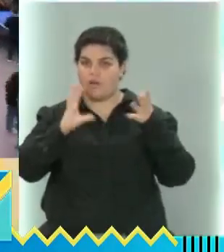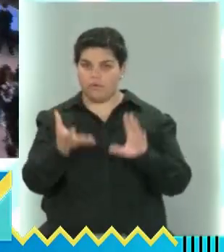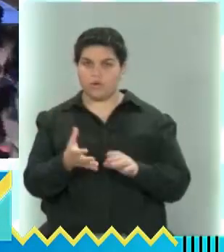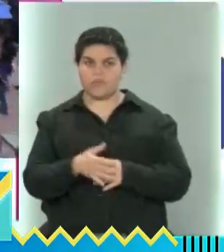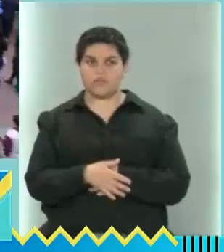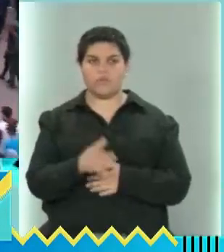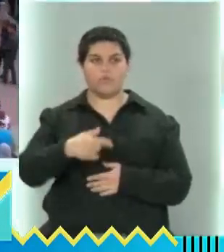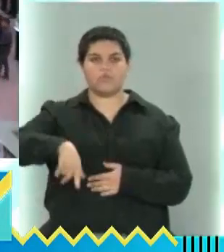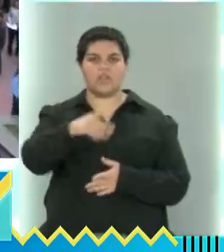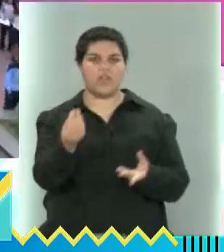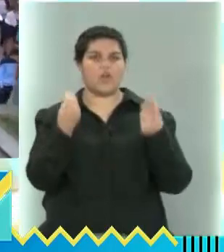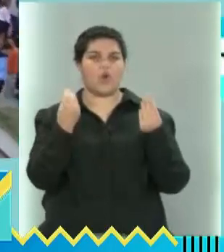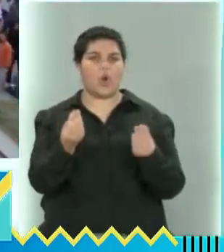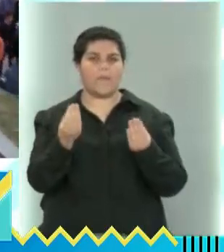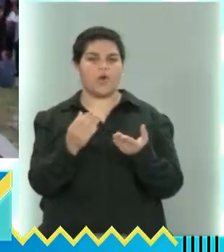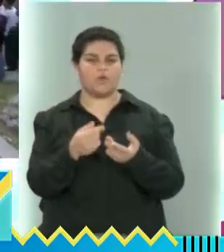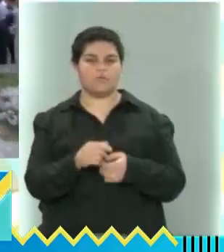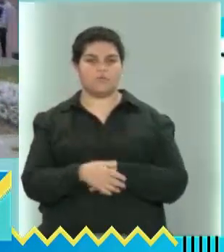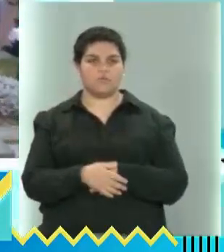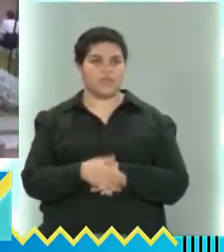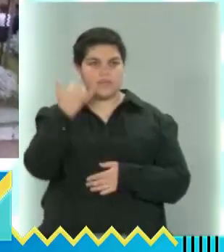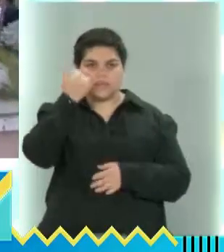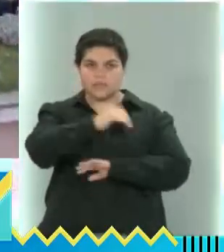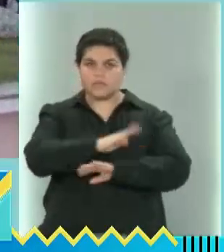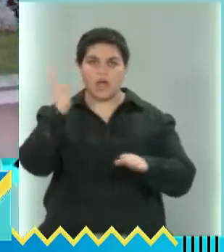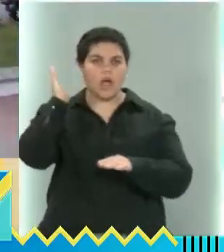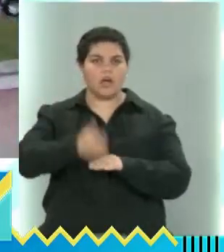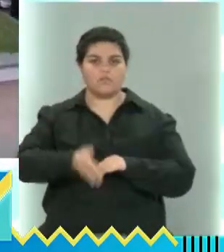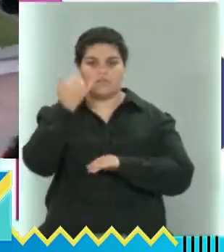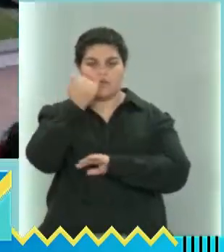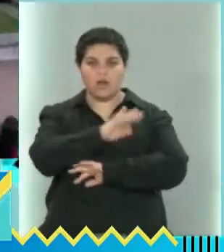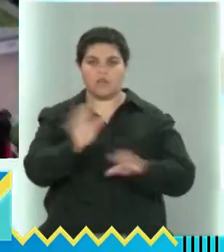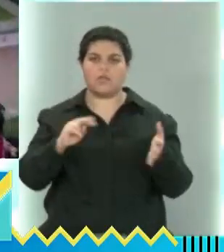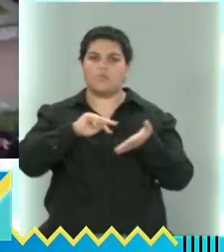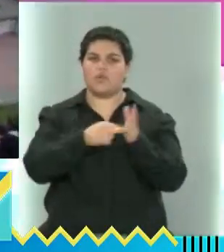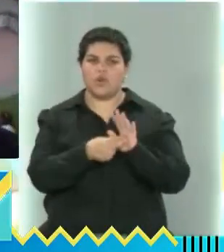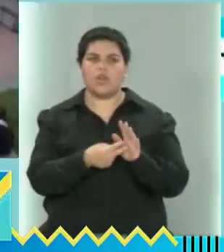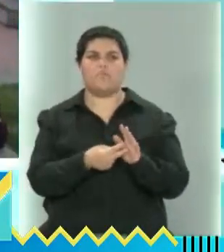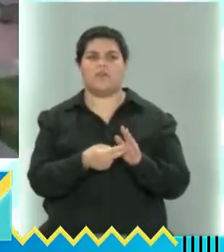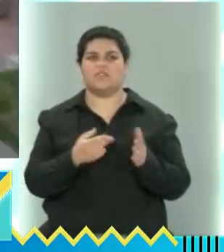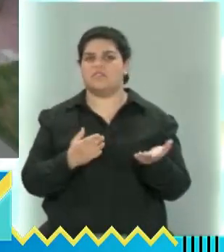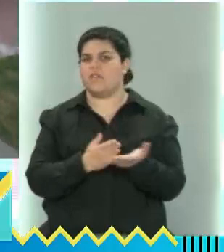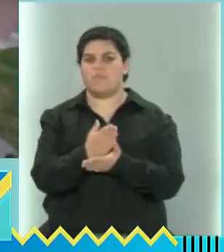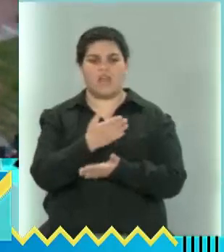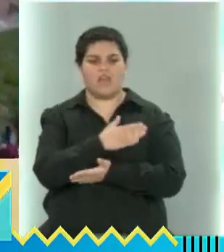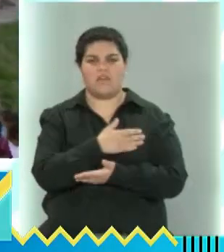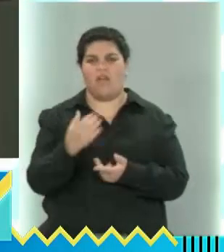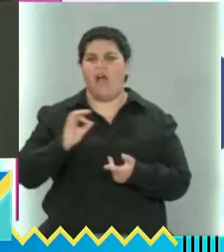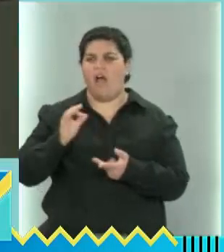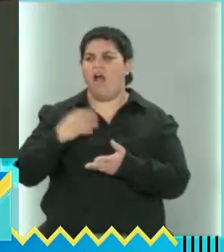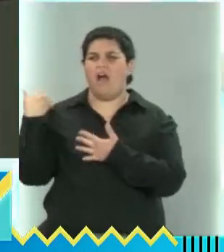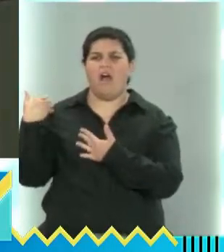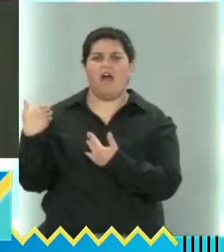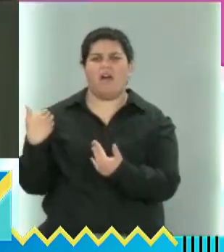¿cómo ven ustedes esto para ponerle un corte a esto, a lo que son estos conflictos que realmente nos han cruzado durante todos estos